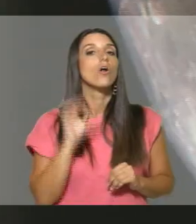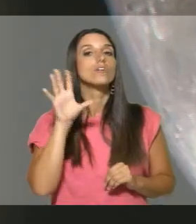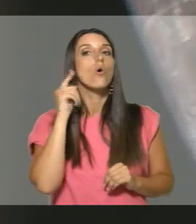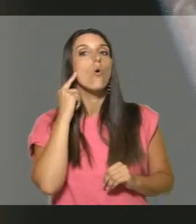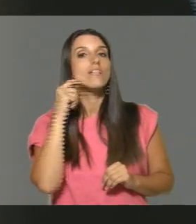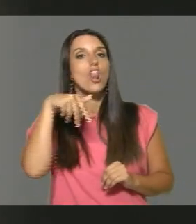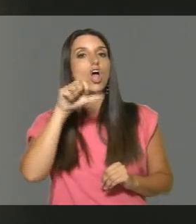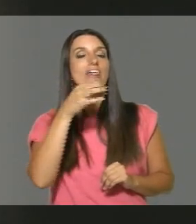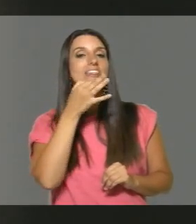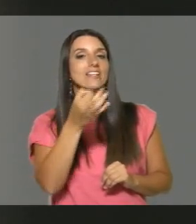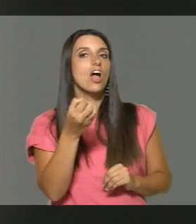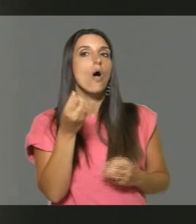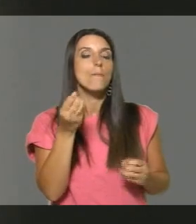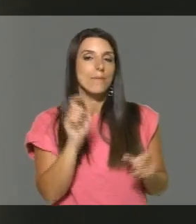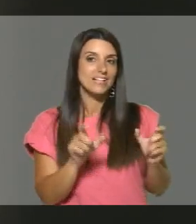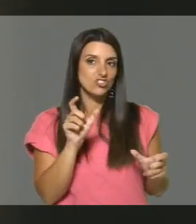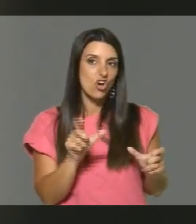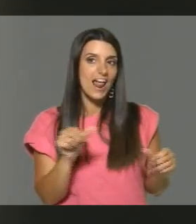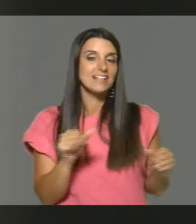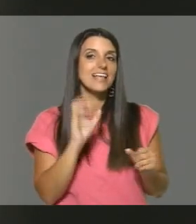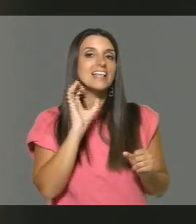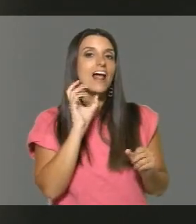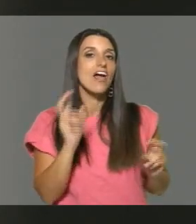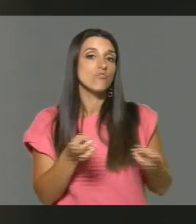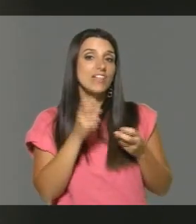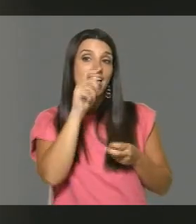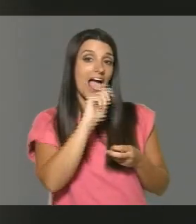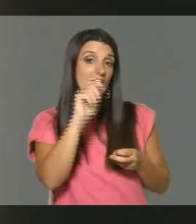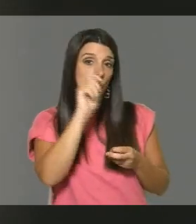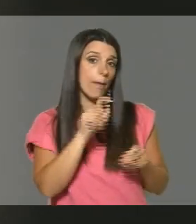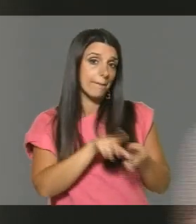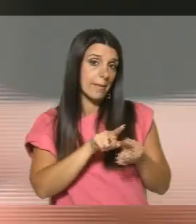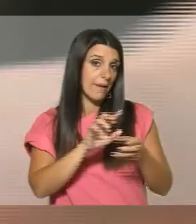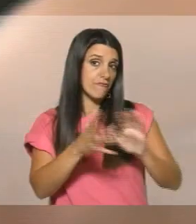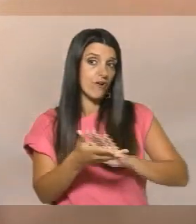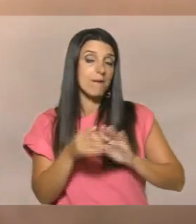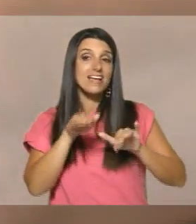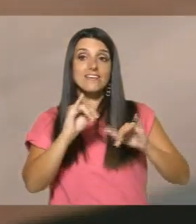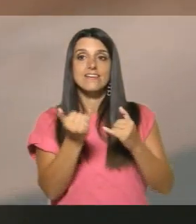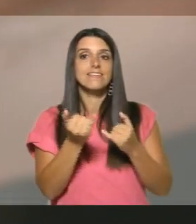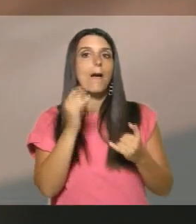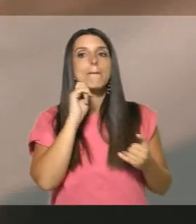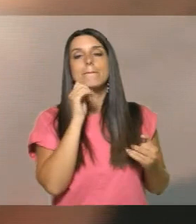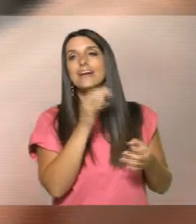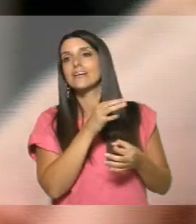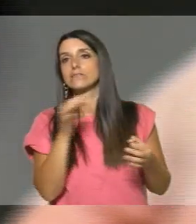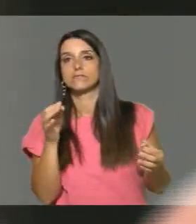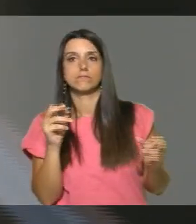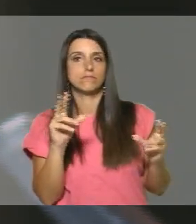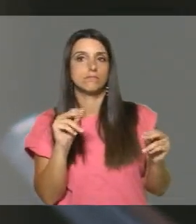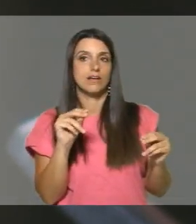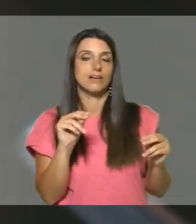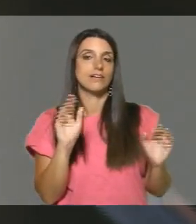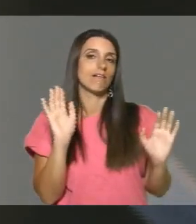Claro. También. Porque hay gente ahí que está. Hace... ensalada de fruta con helado, hacen. Exactamente. Y ahí tenés estas copas deliciosas. Que ¿qué te